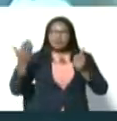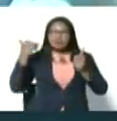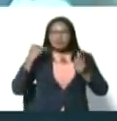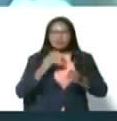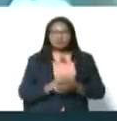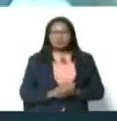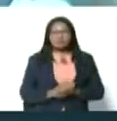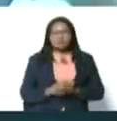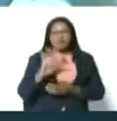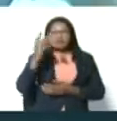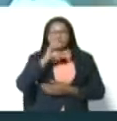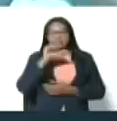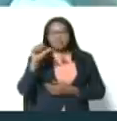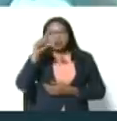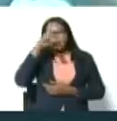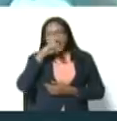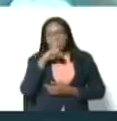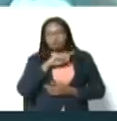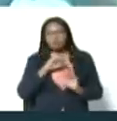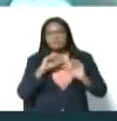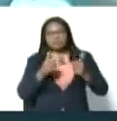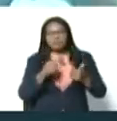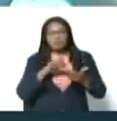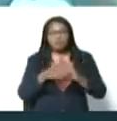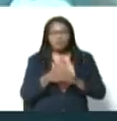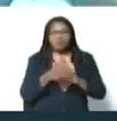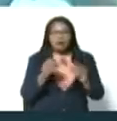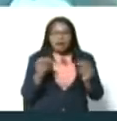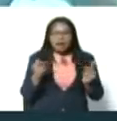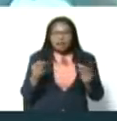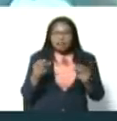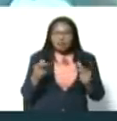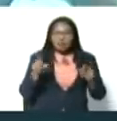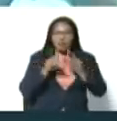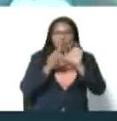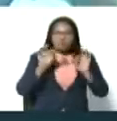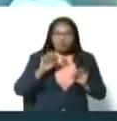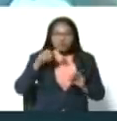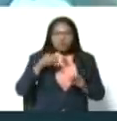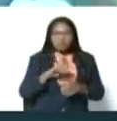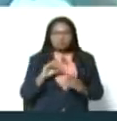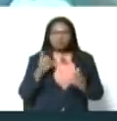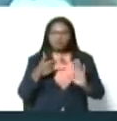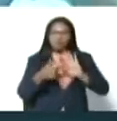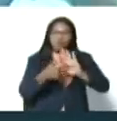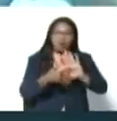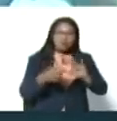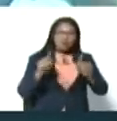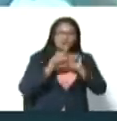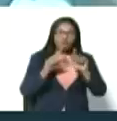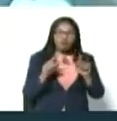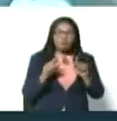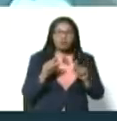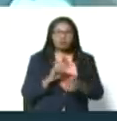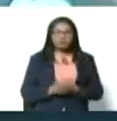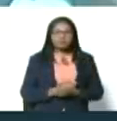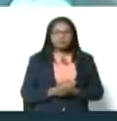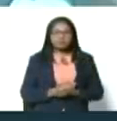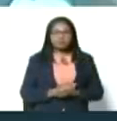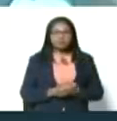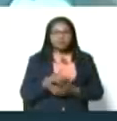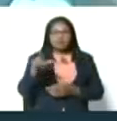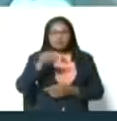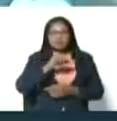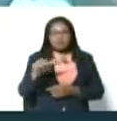la quinta semana del año entramos en una meseta de casos activos que muestra una pequeña tendencia a la reducción en esta